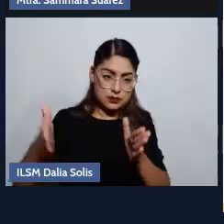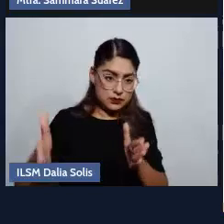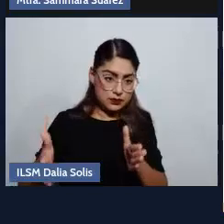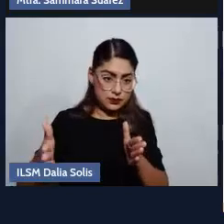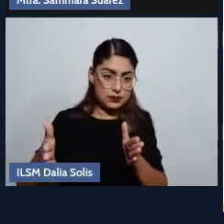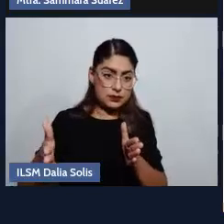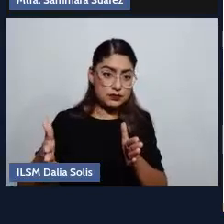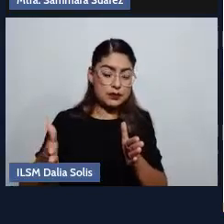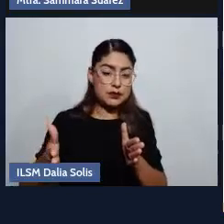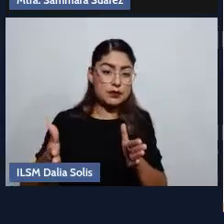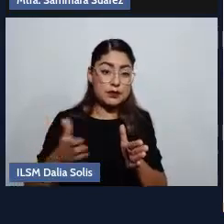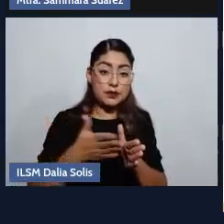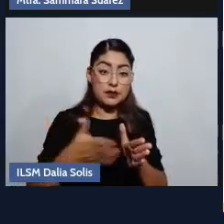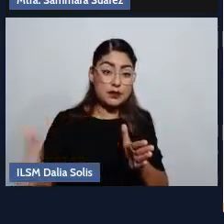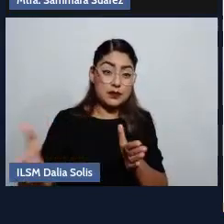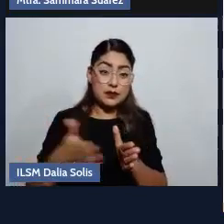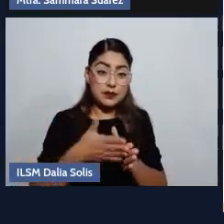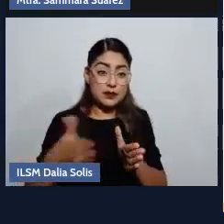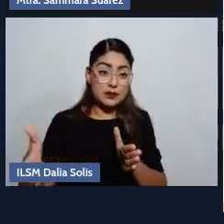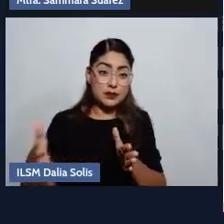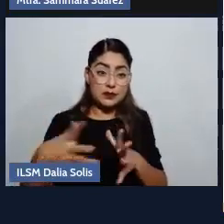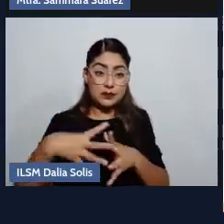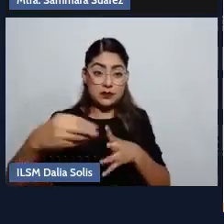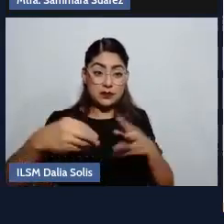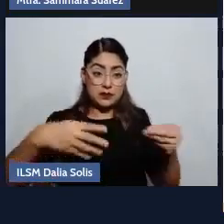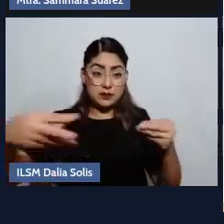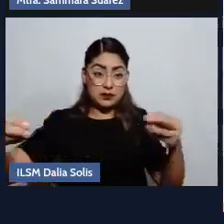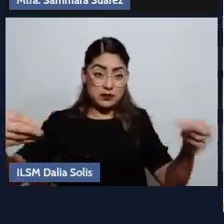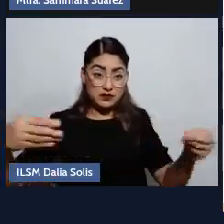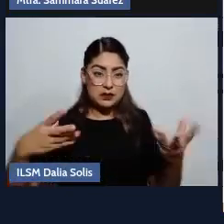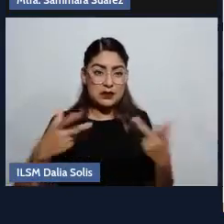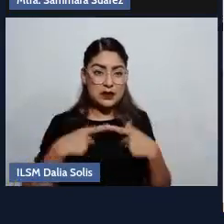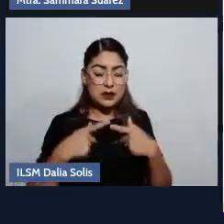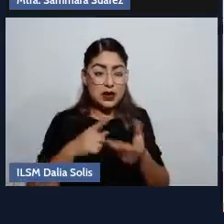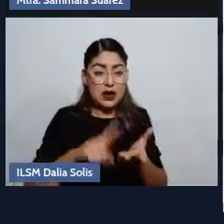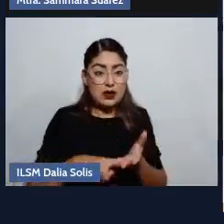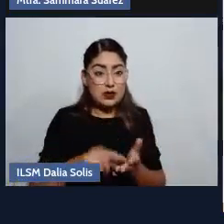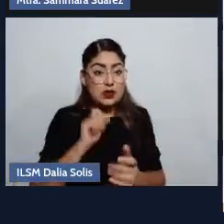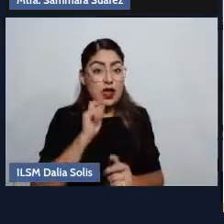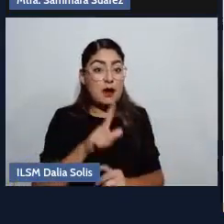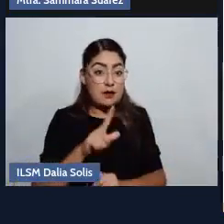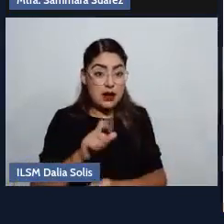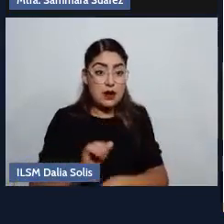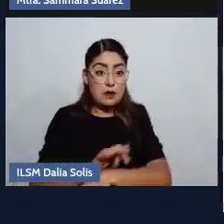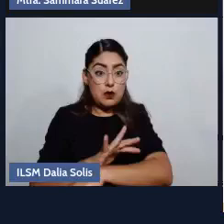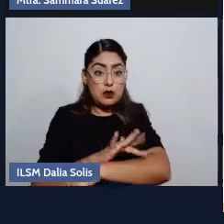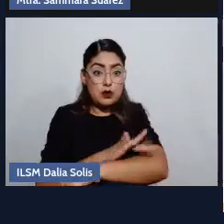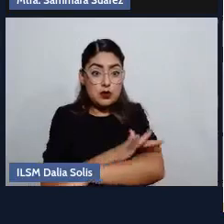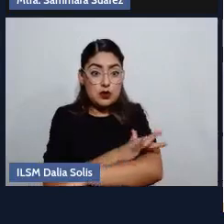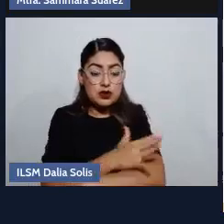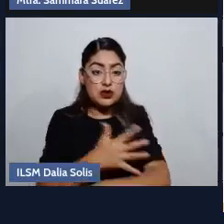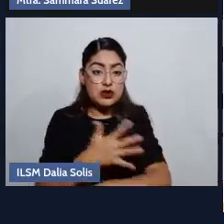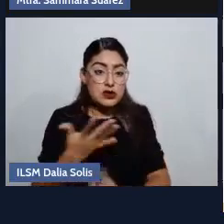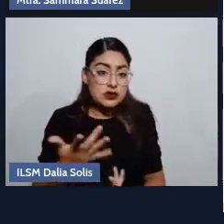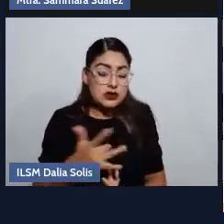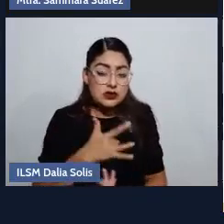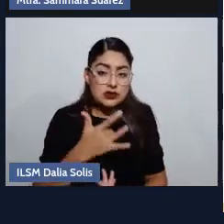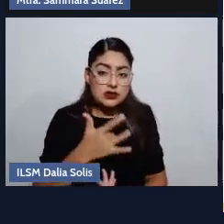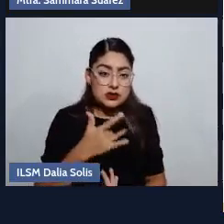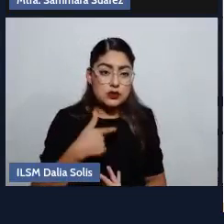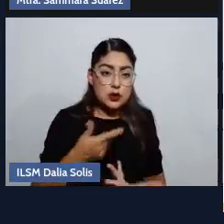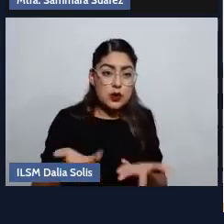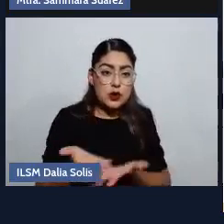generó muchísimas situaciones emocionales, y se van a ir reflejando, hay investigaciones que muestran que se